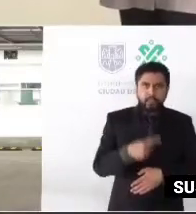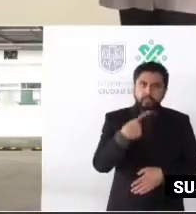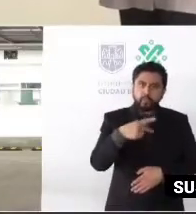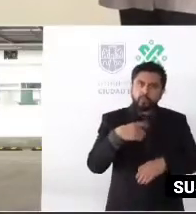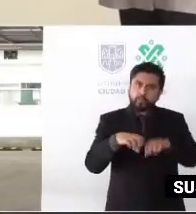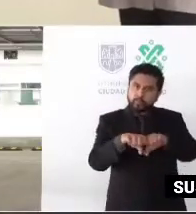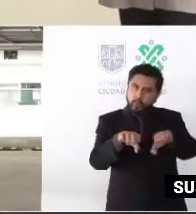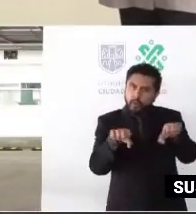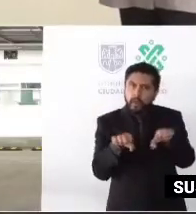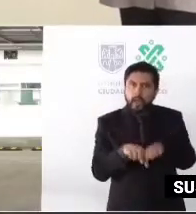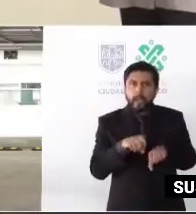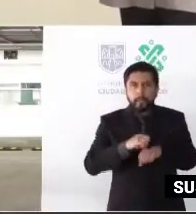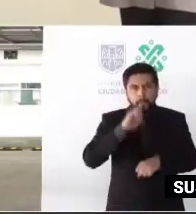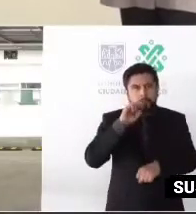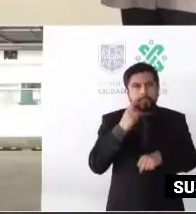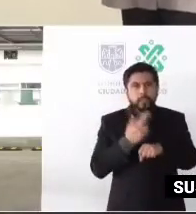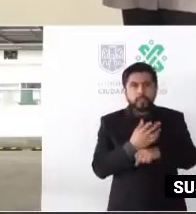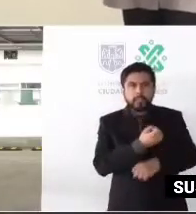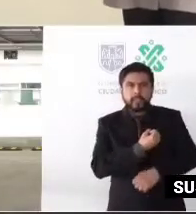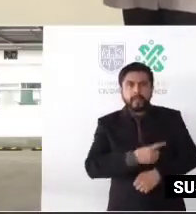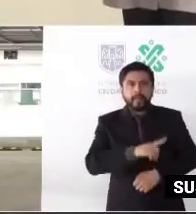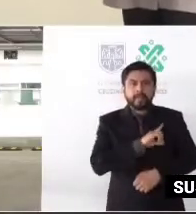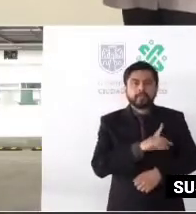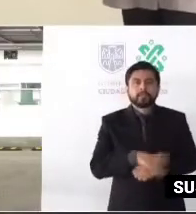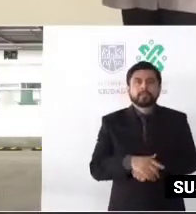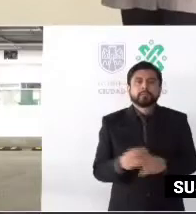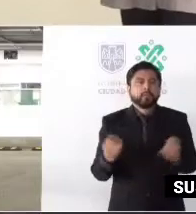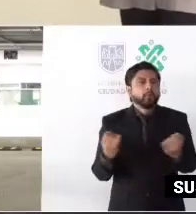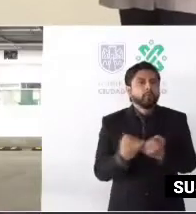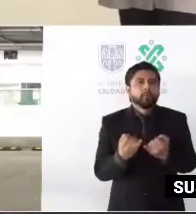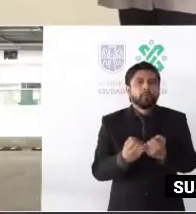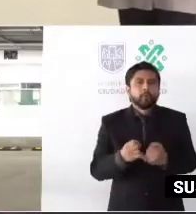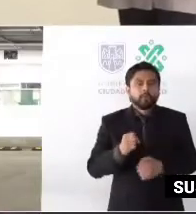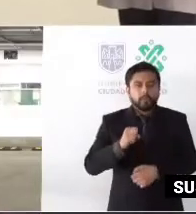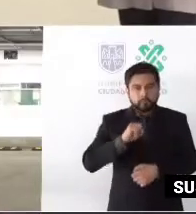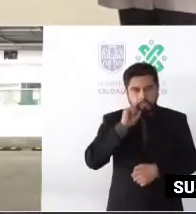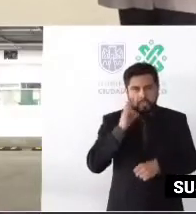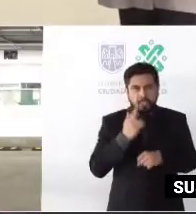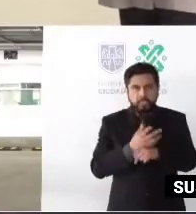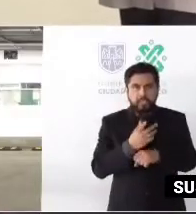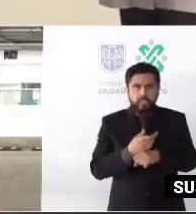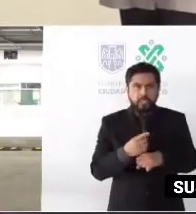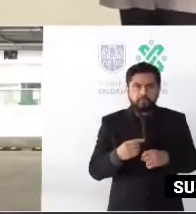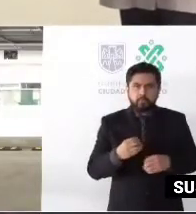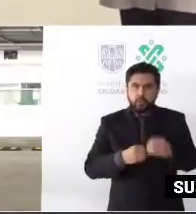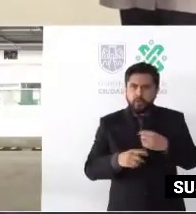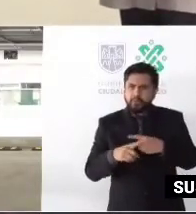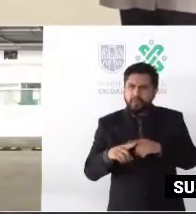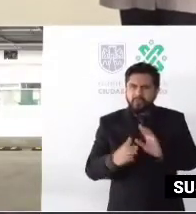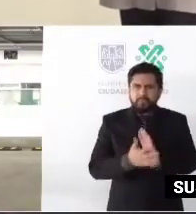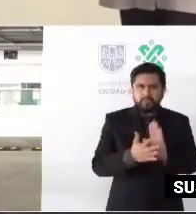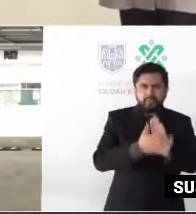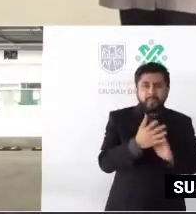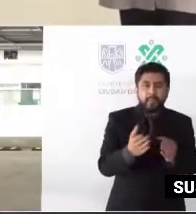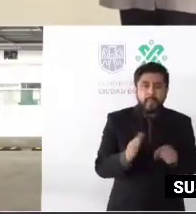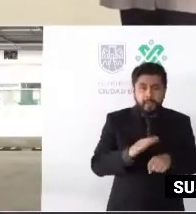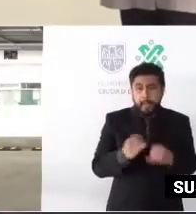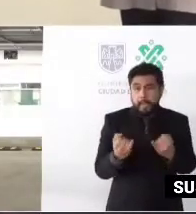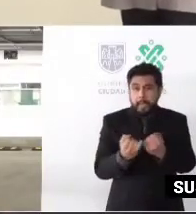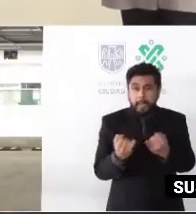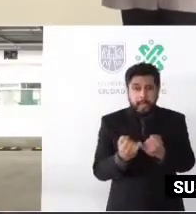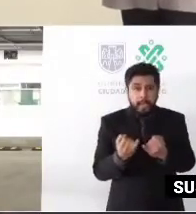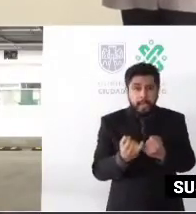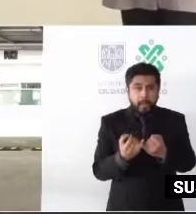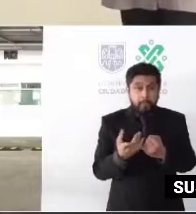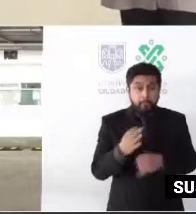equipo de la Secretaría de Salud, a la Secretaría de Obras y sobre todo a la Secretaría de la Defensa